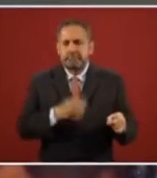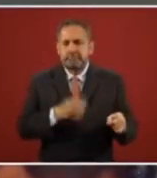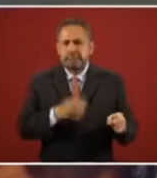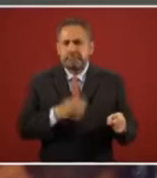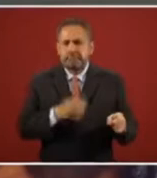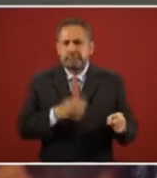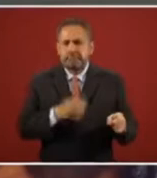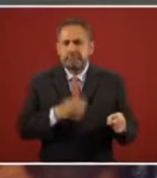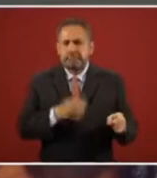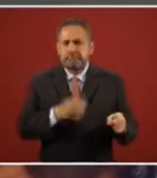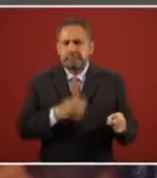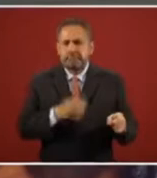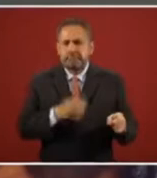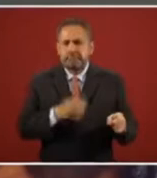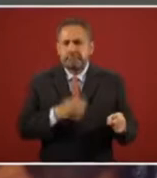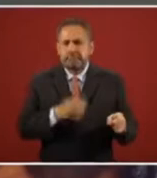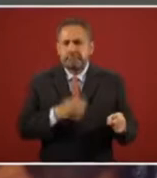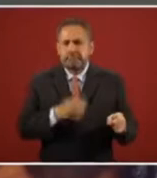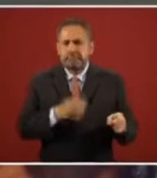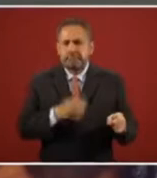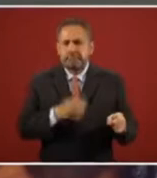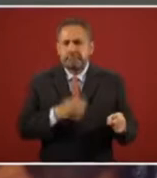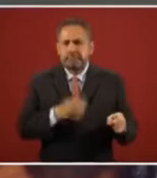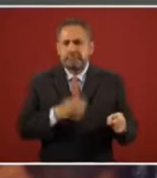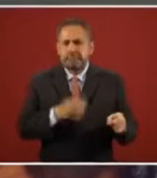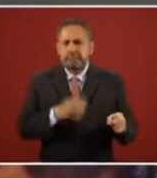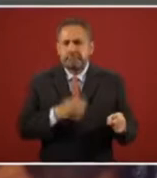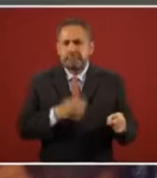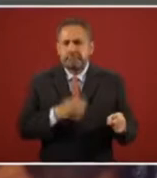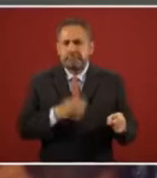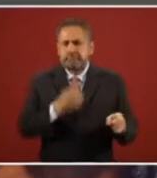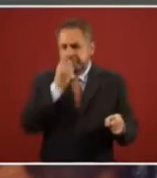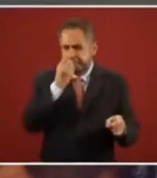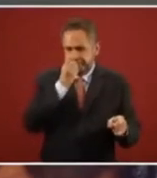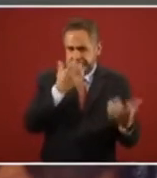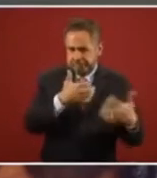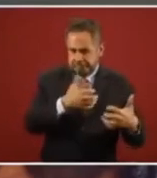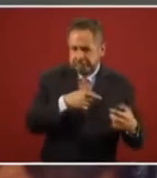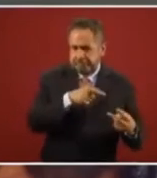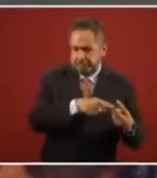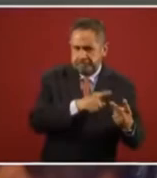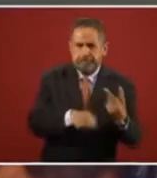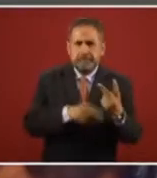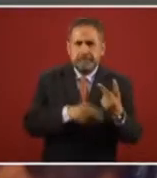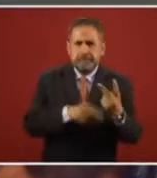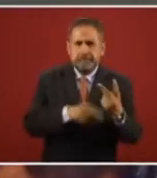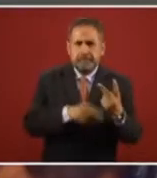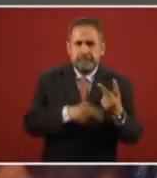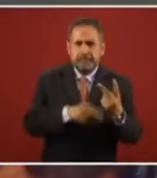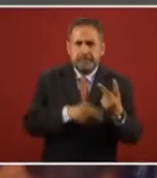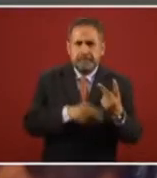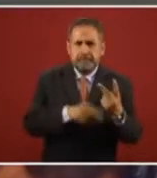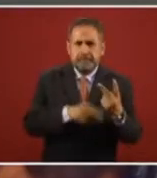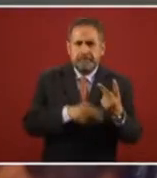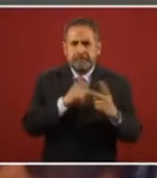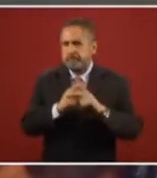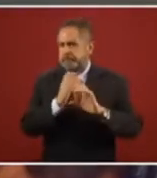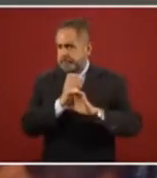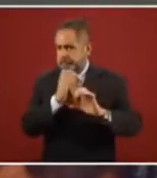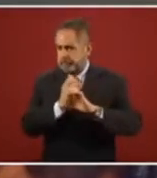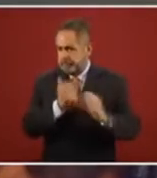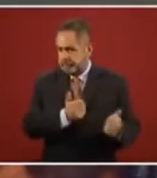en el campo de predios es afronta y de transporte en transportation